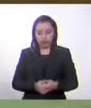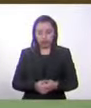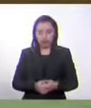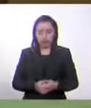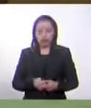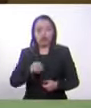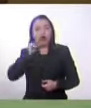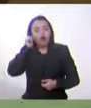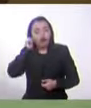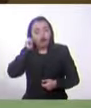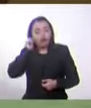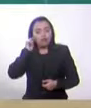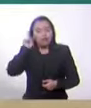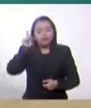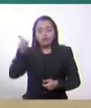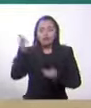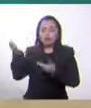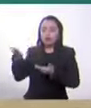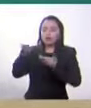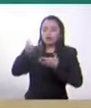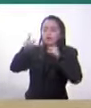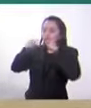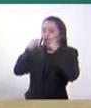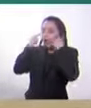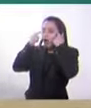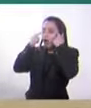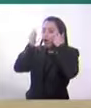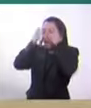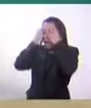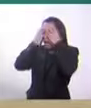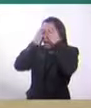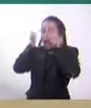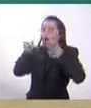Abuela, ¿Cande no quiere prestarme la máscara del árbol?